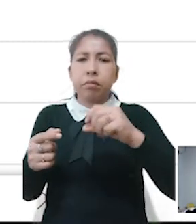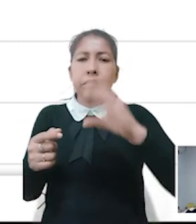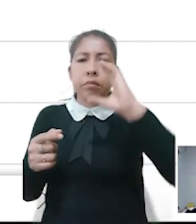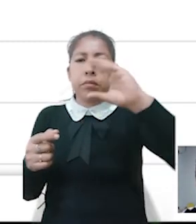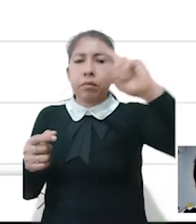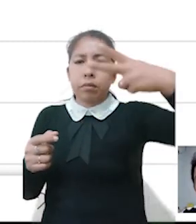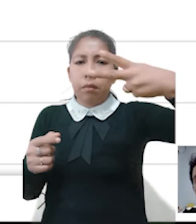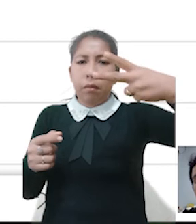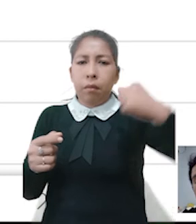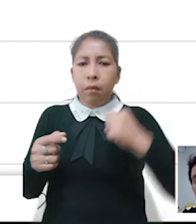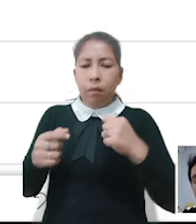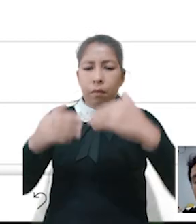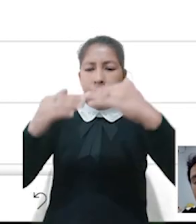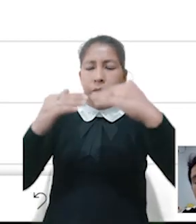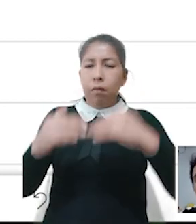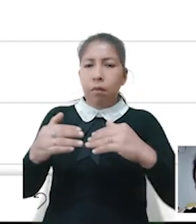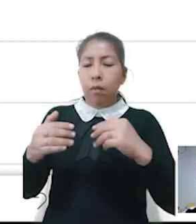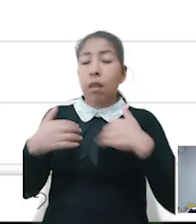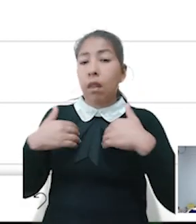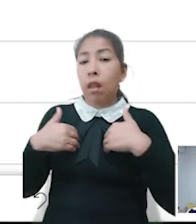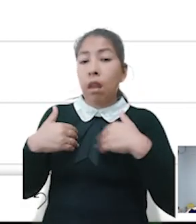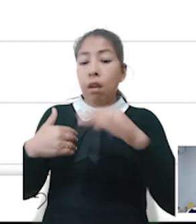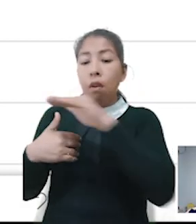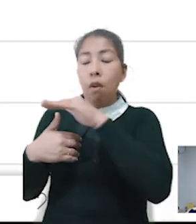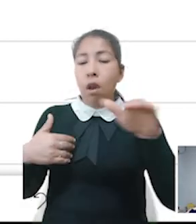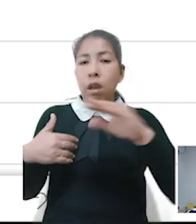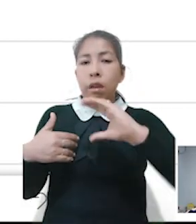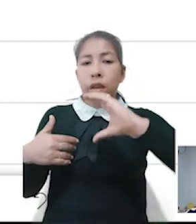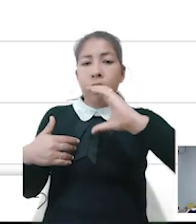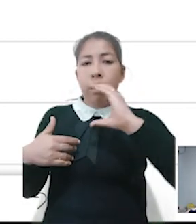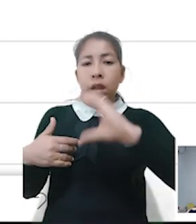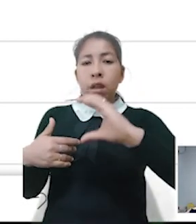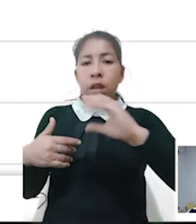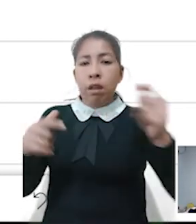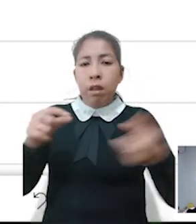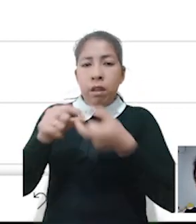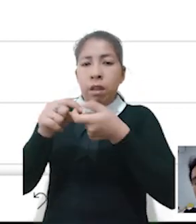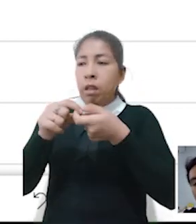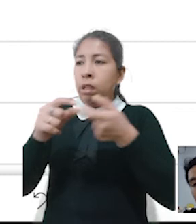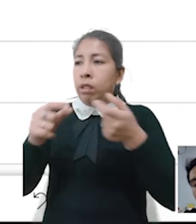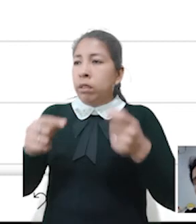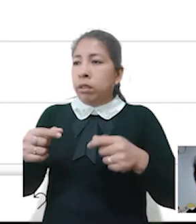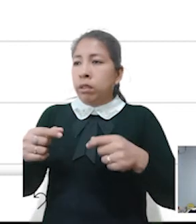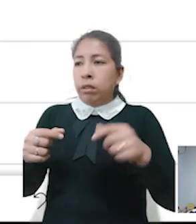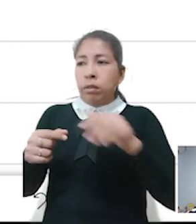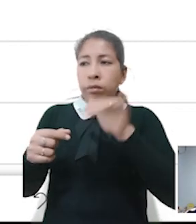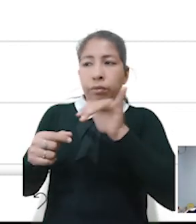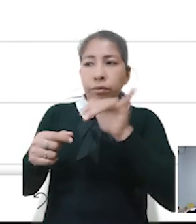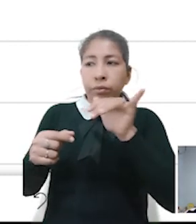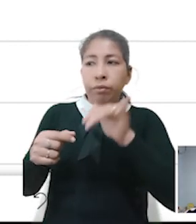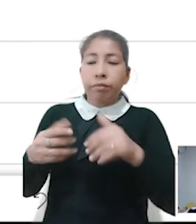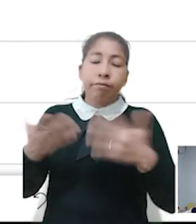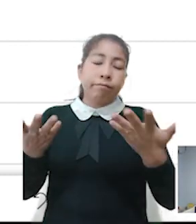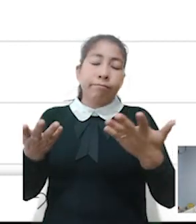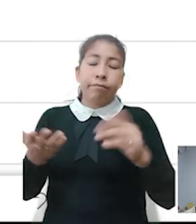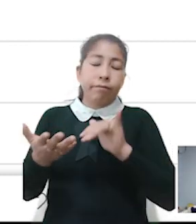dato tengo? Tengo el cateto adyacente. Busco la función trigonométrica y resulta que es la misma